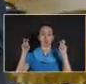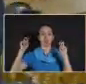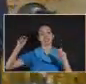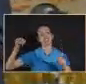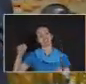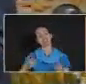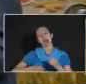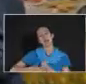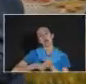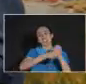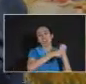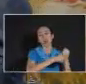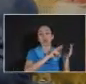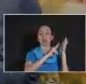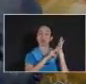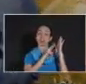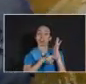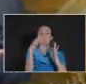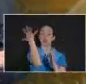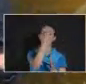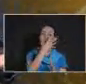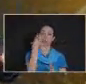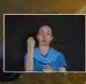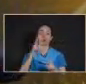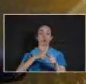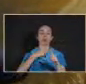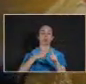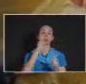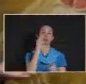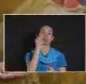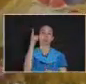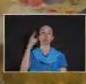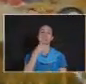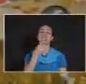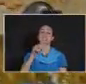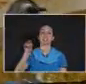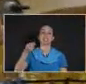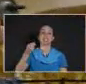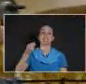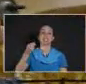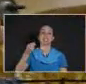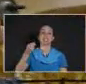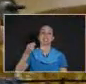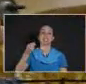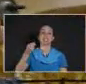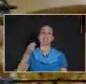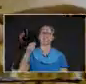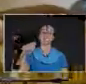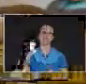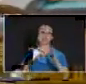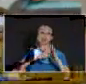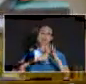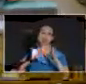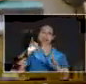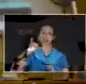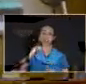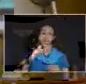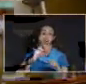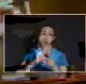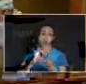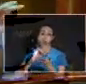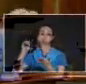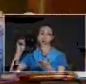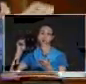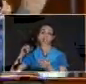basado en aquel versículo tan hermoso cuando el Señor dice que el que empezó la buena obra, de cierto, estábamos hablando de todas